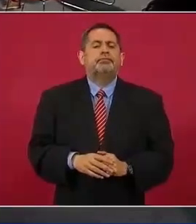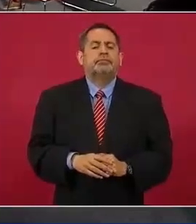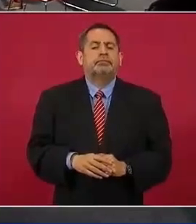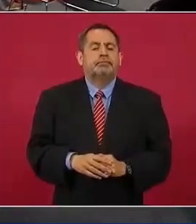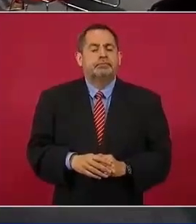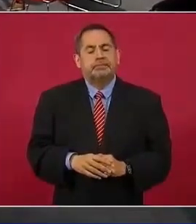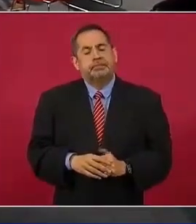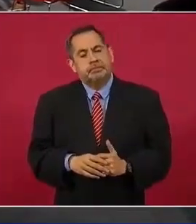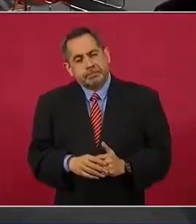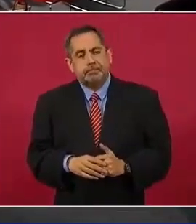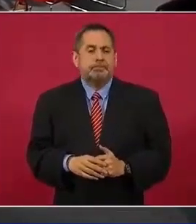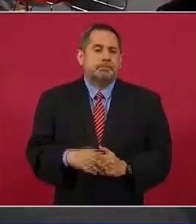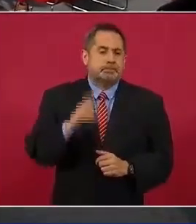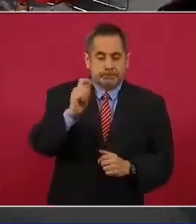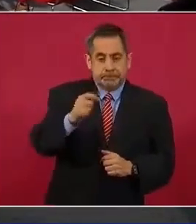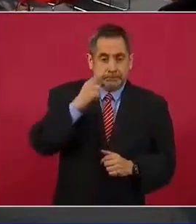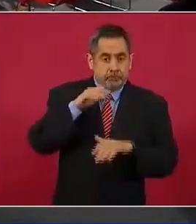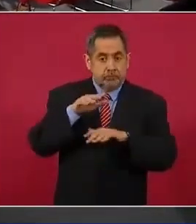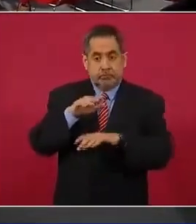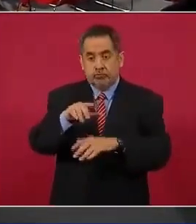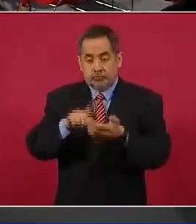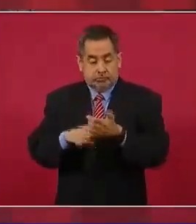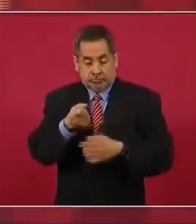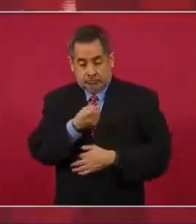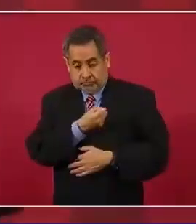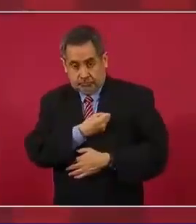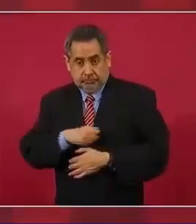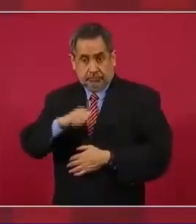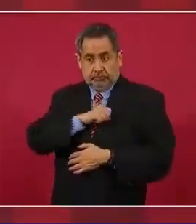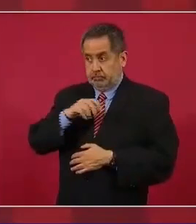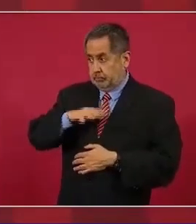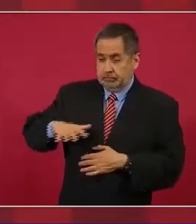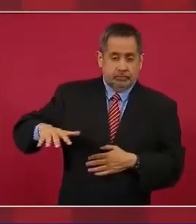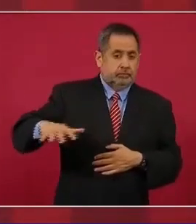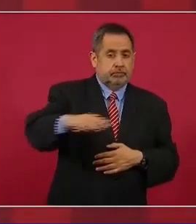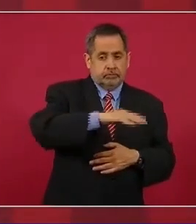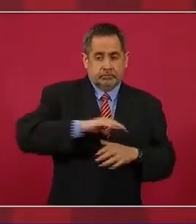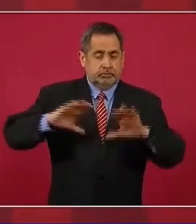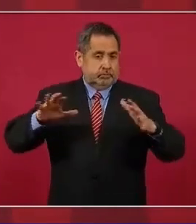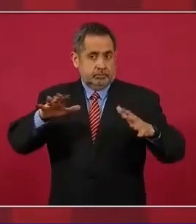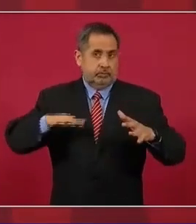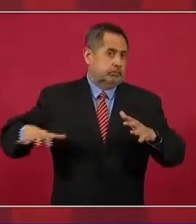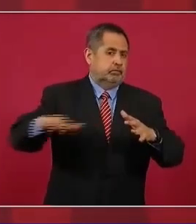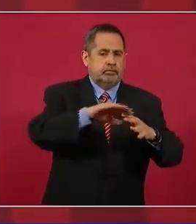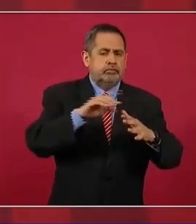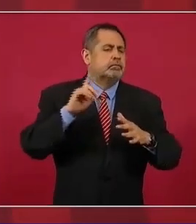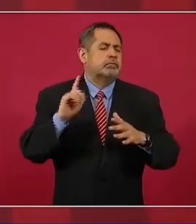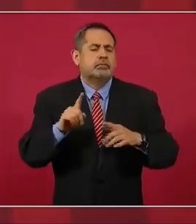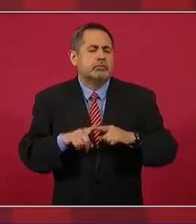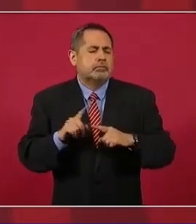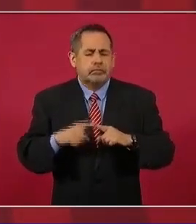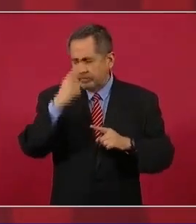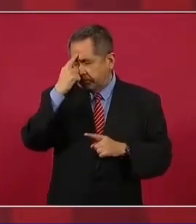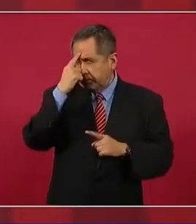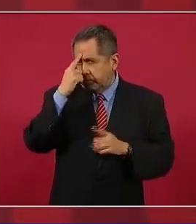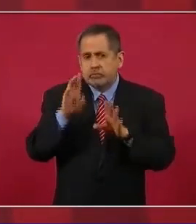En términos generales, las intervenciones de salud pública, las intervenciones de salud colectiva, tienen que tomar en cuenta